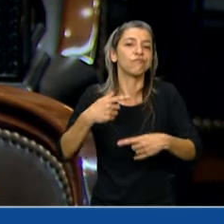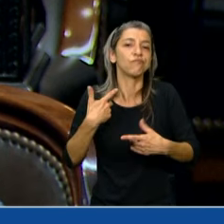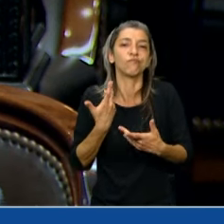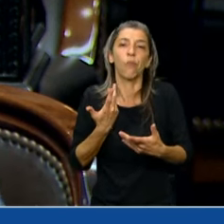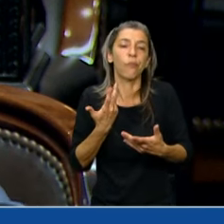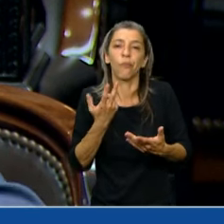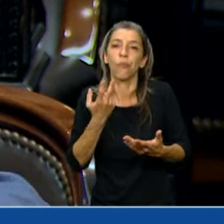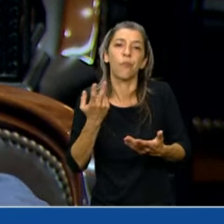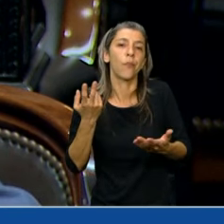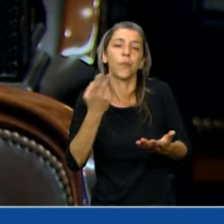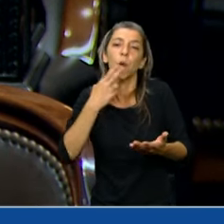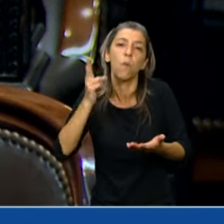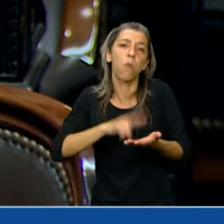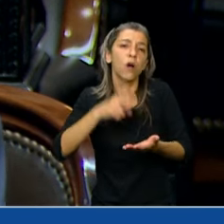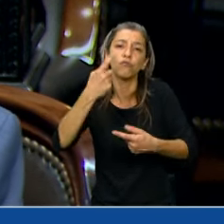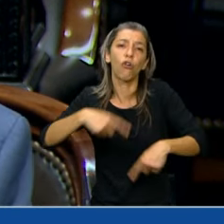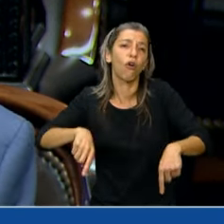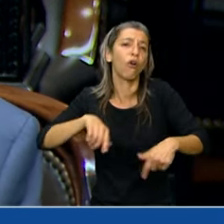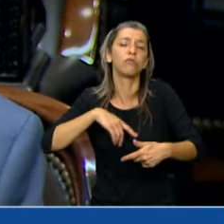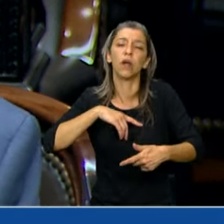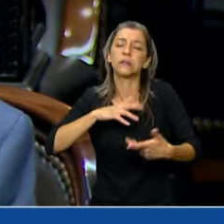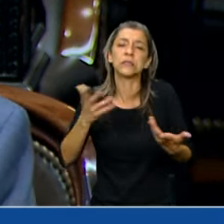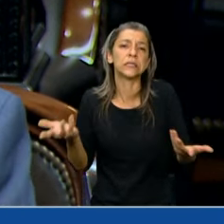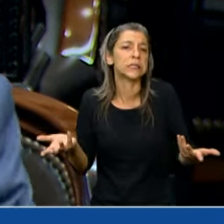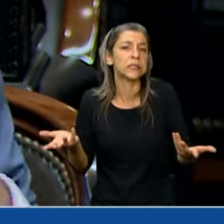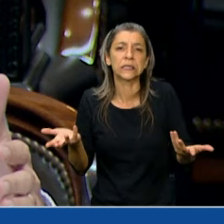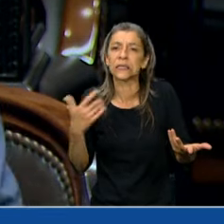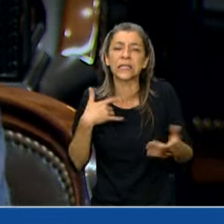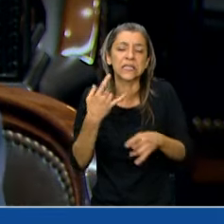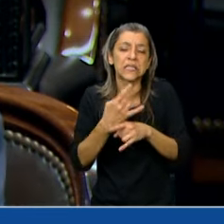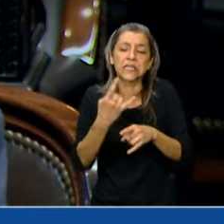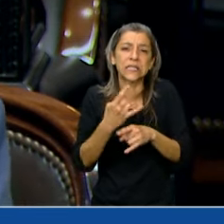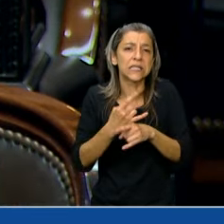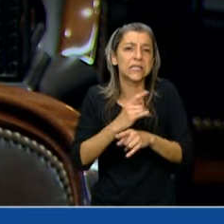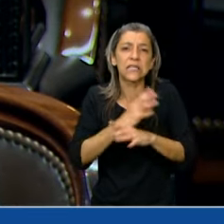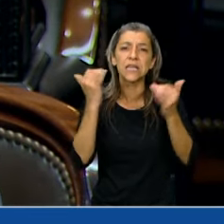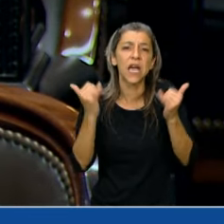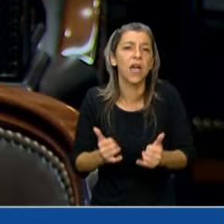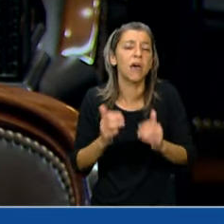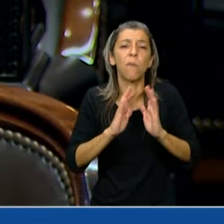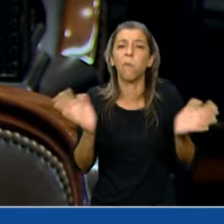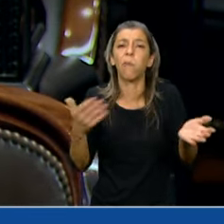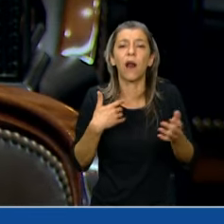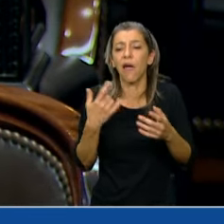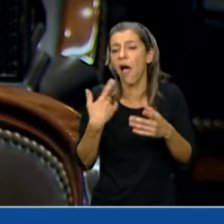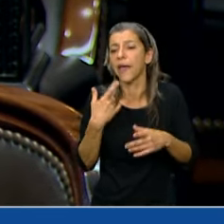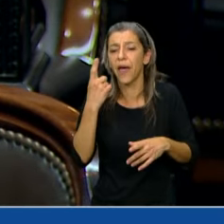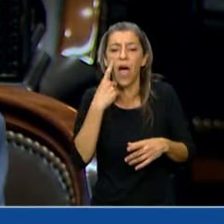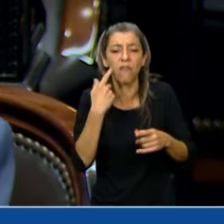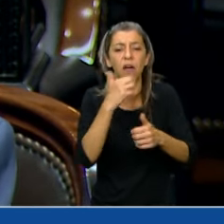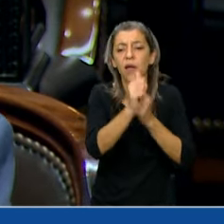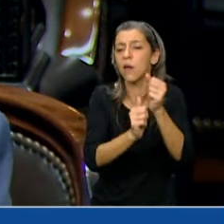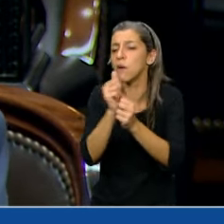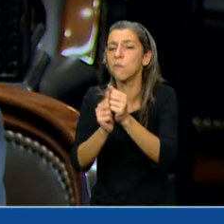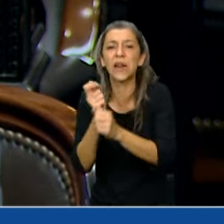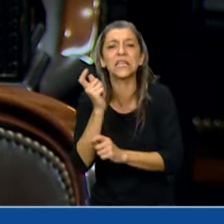además siempre se dan de alguna manera la poca transparencia que un funcionario de turno qué empresa dárselo no estamos de acuerdo